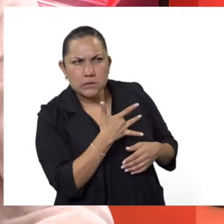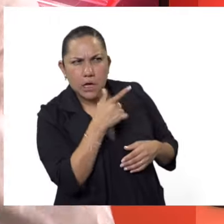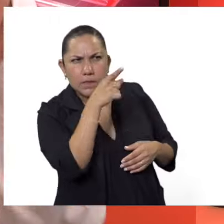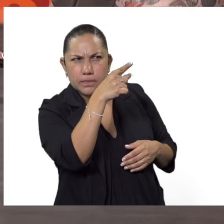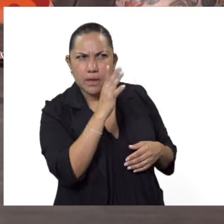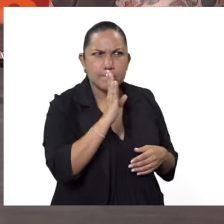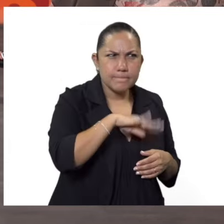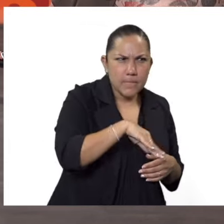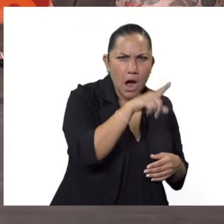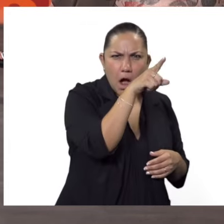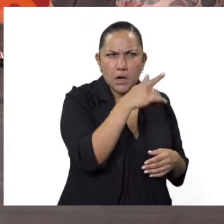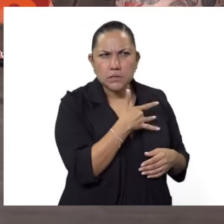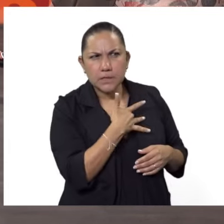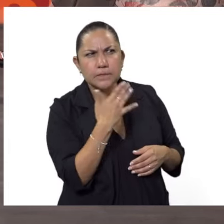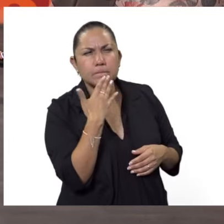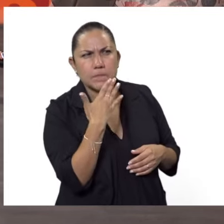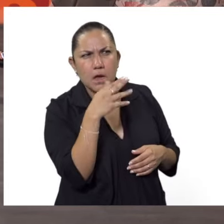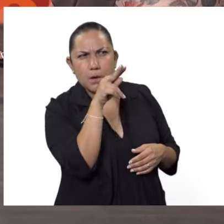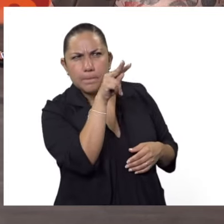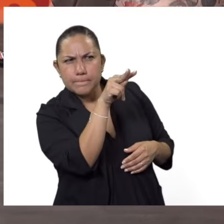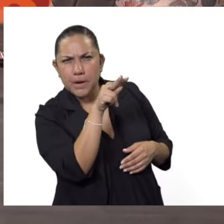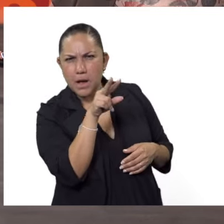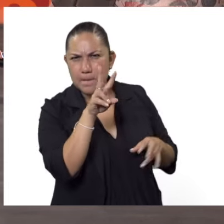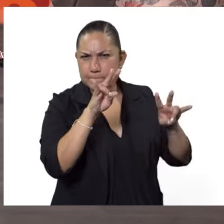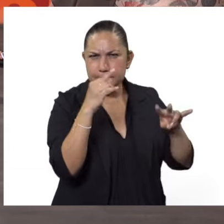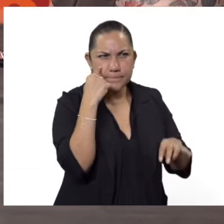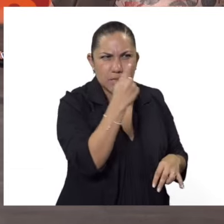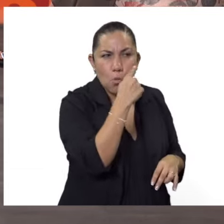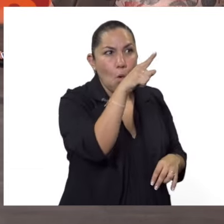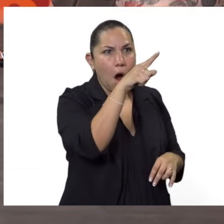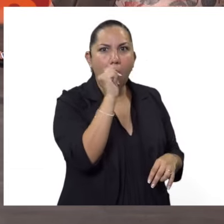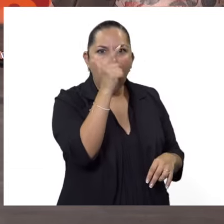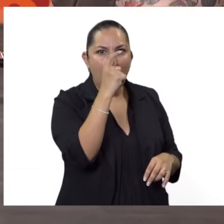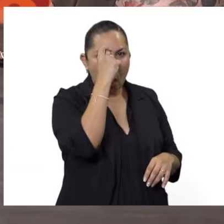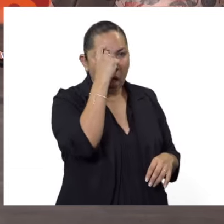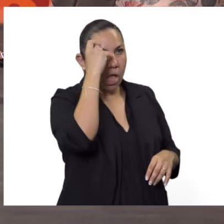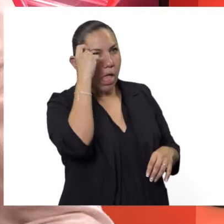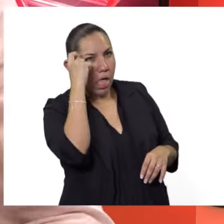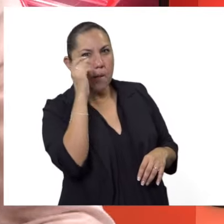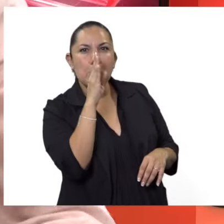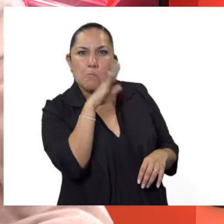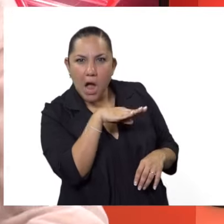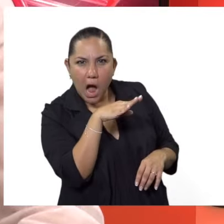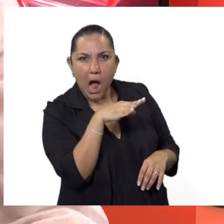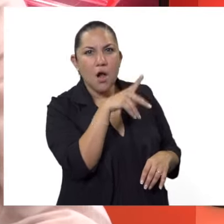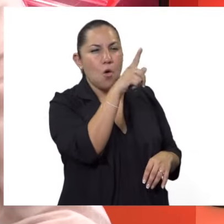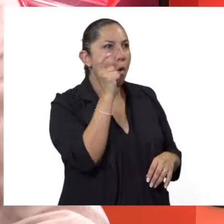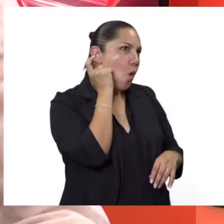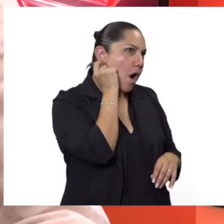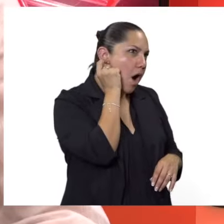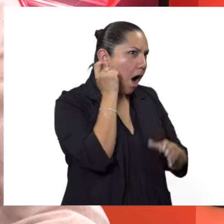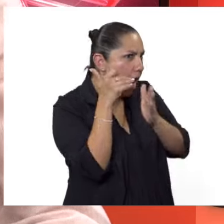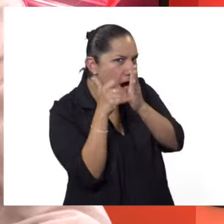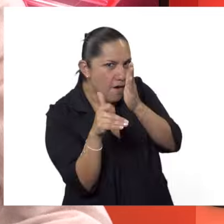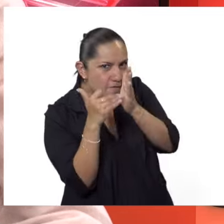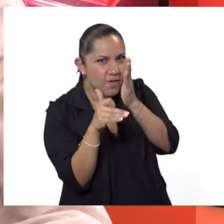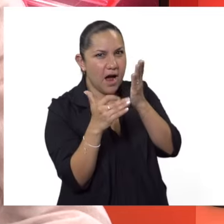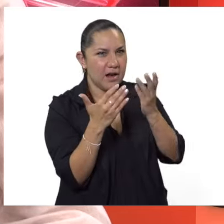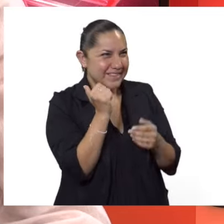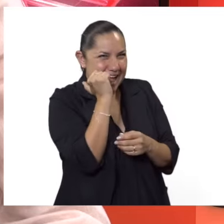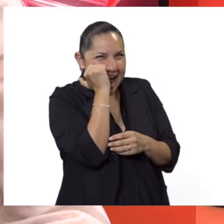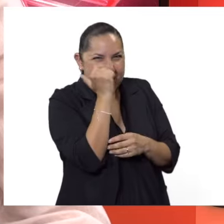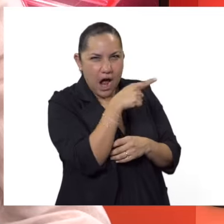sientes el día de hoy solo de verte no o si te pintaste la ceja Chueca o si te falta un arete en fin Pero